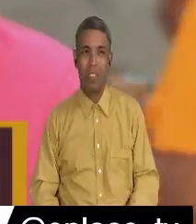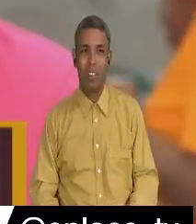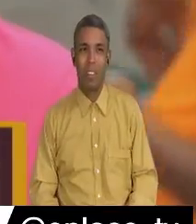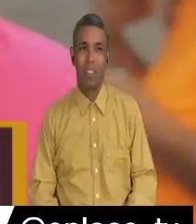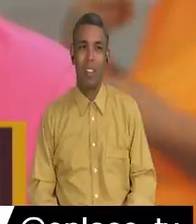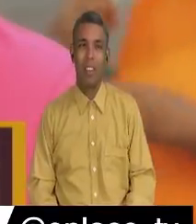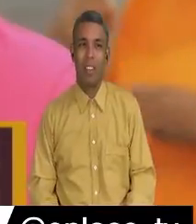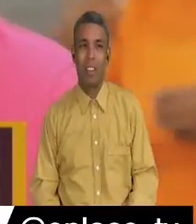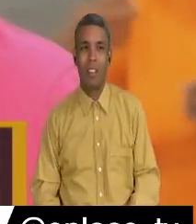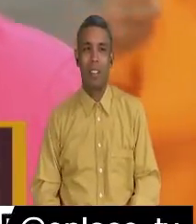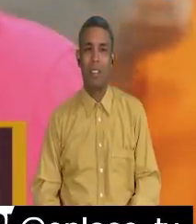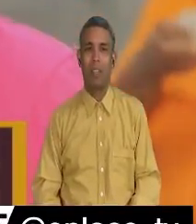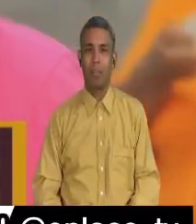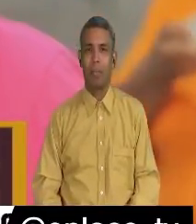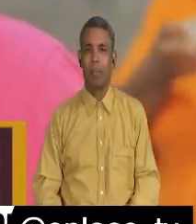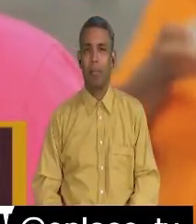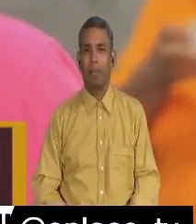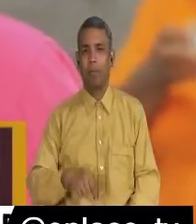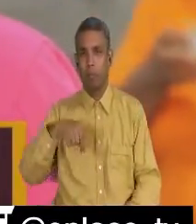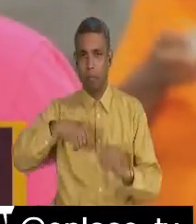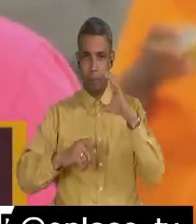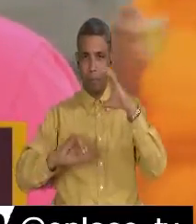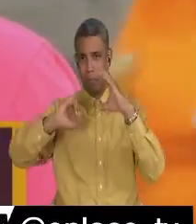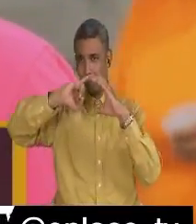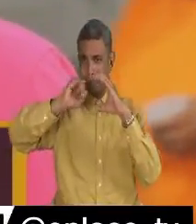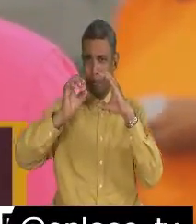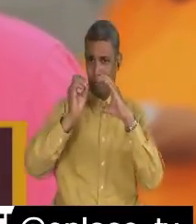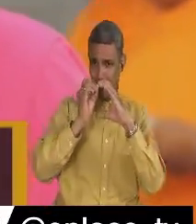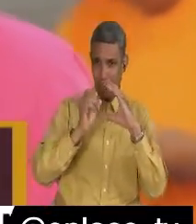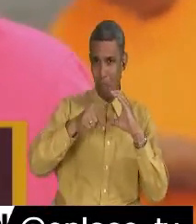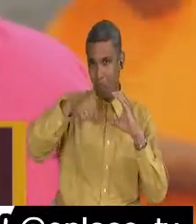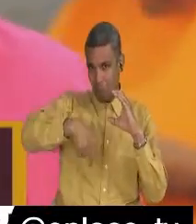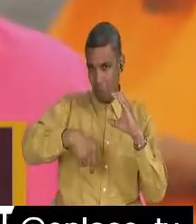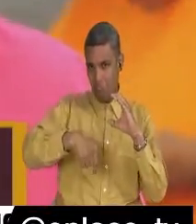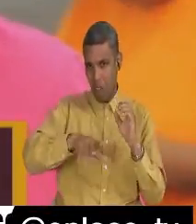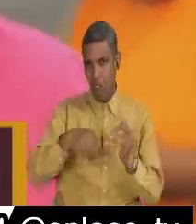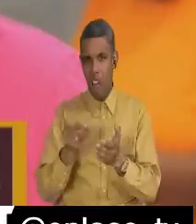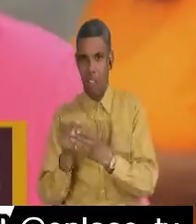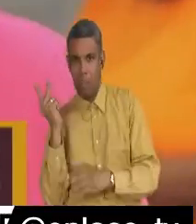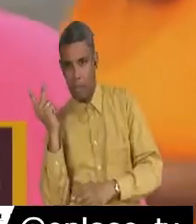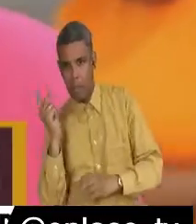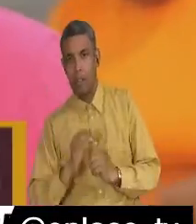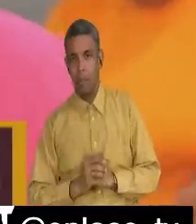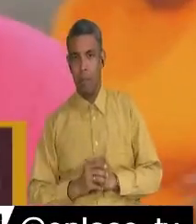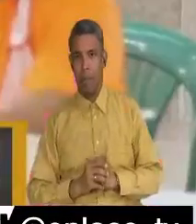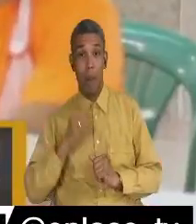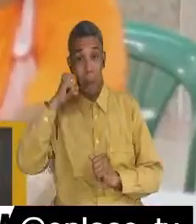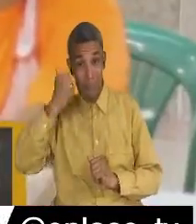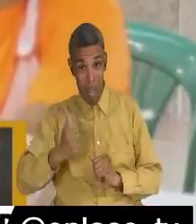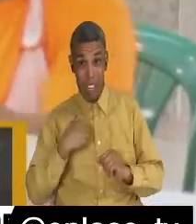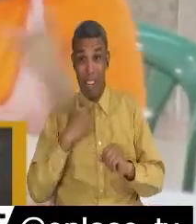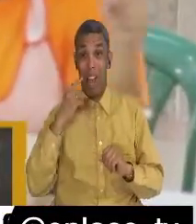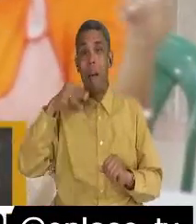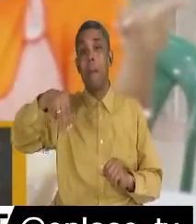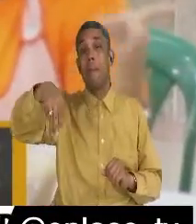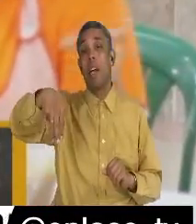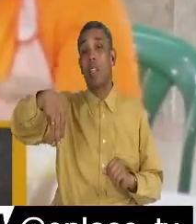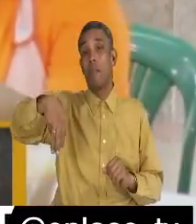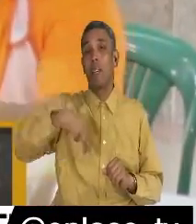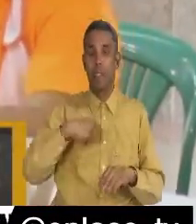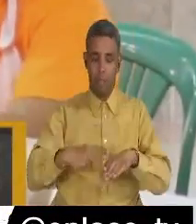desde hoy hasta el viernes, y en el barrio Las Playas vamos a estar desde el martes hasta el día domingo, pero la parte cultural y